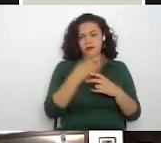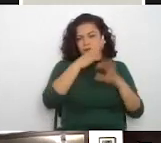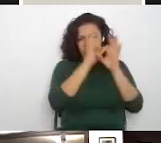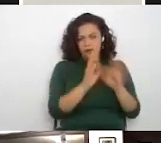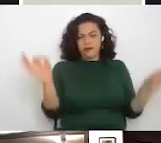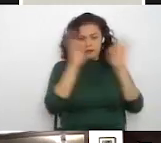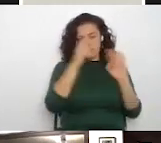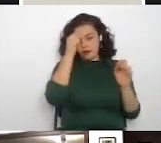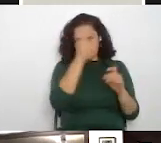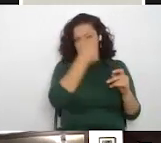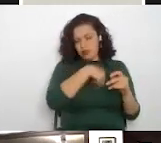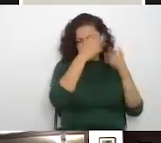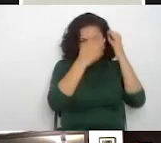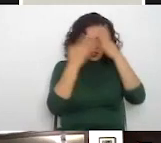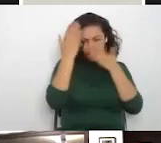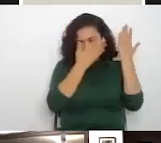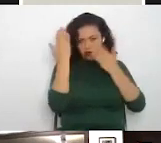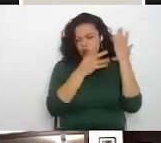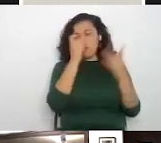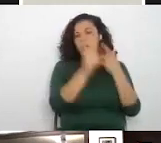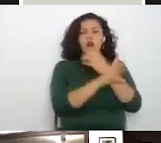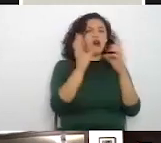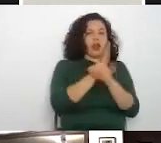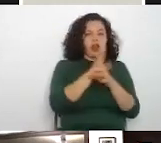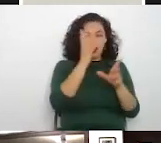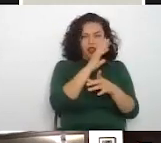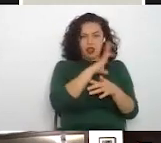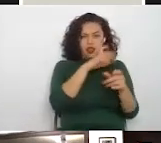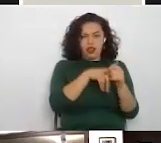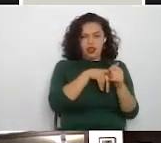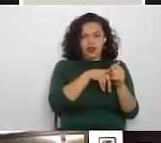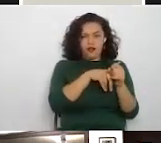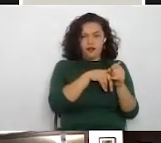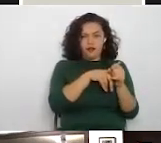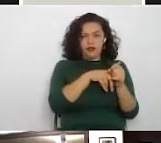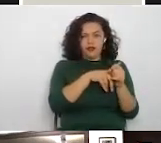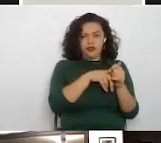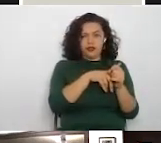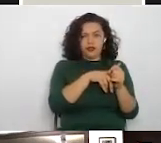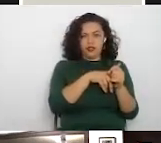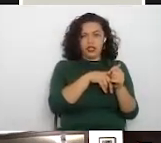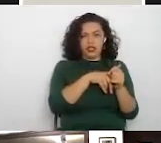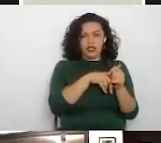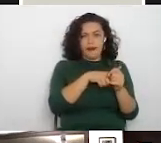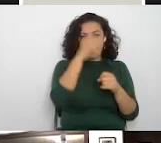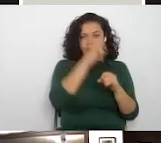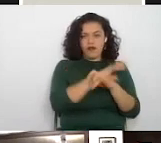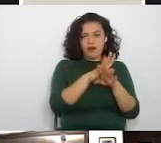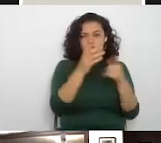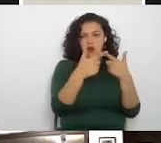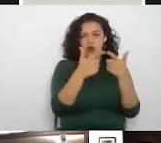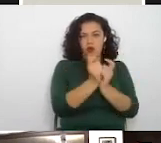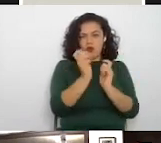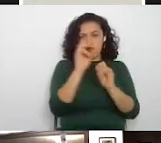en estudiar cada uno de los elementos que tenemos, que recabamos en la información o grupos de datos que